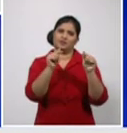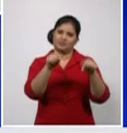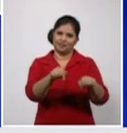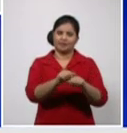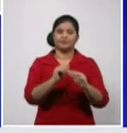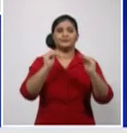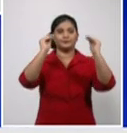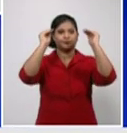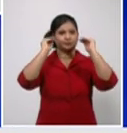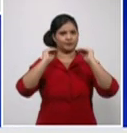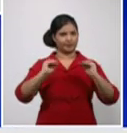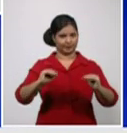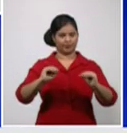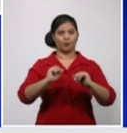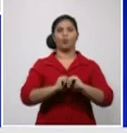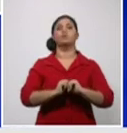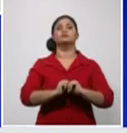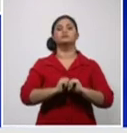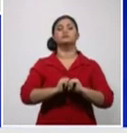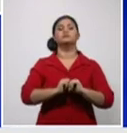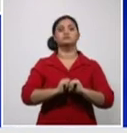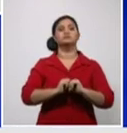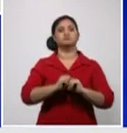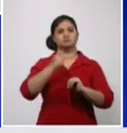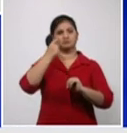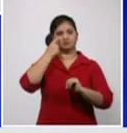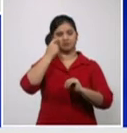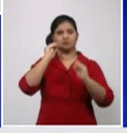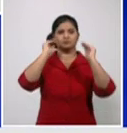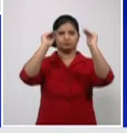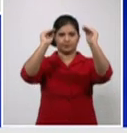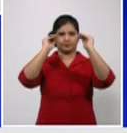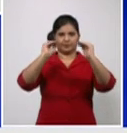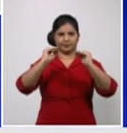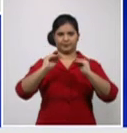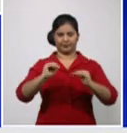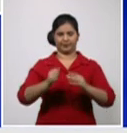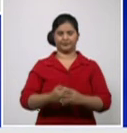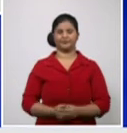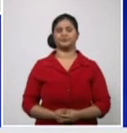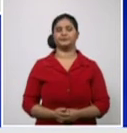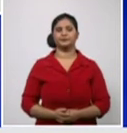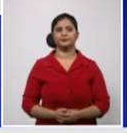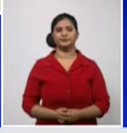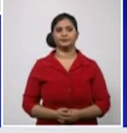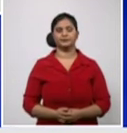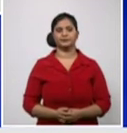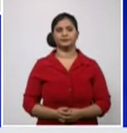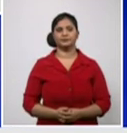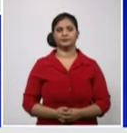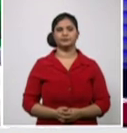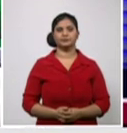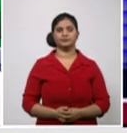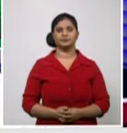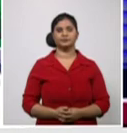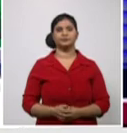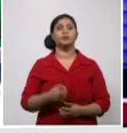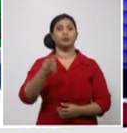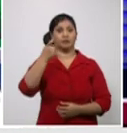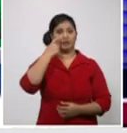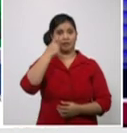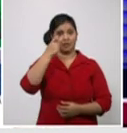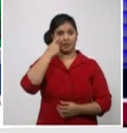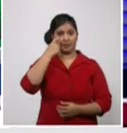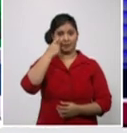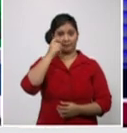Luis, Songolamaya y Guamá. Finalmente, si vemos todas las curvas en